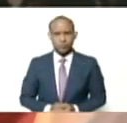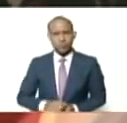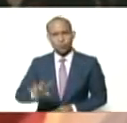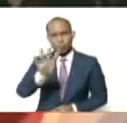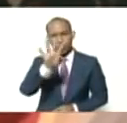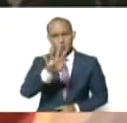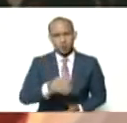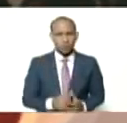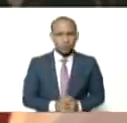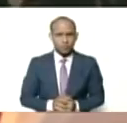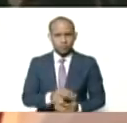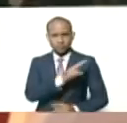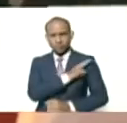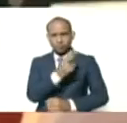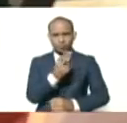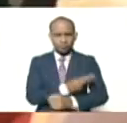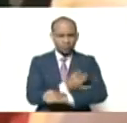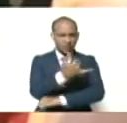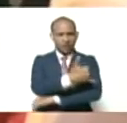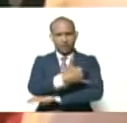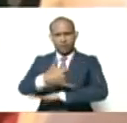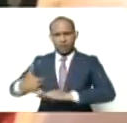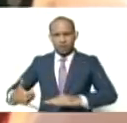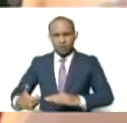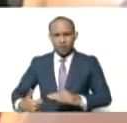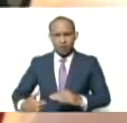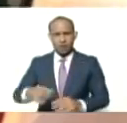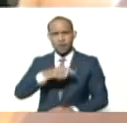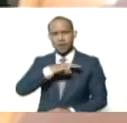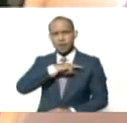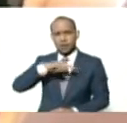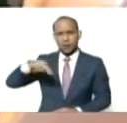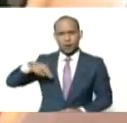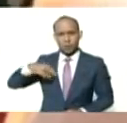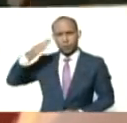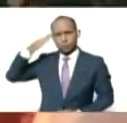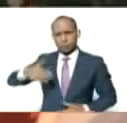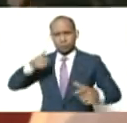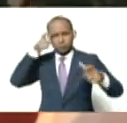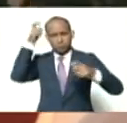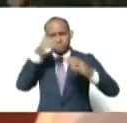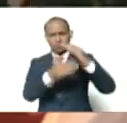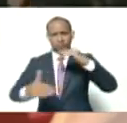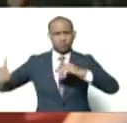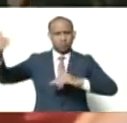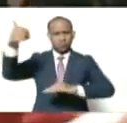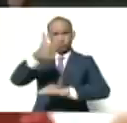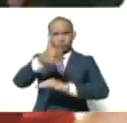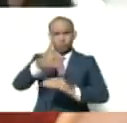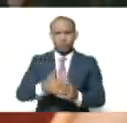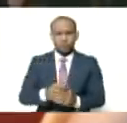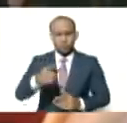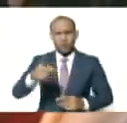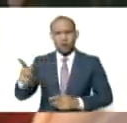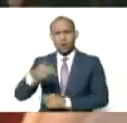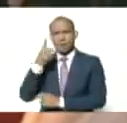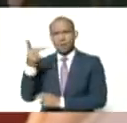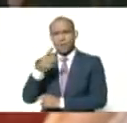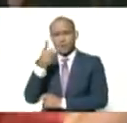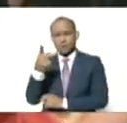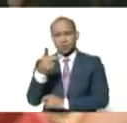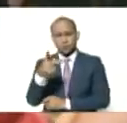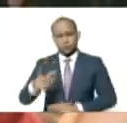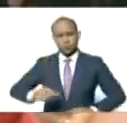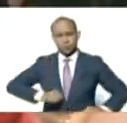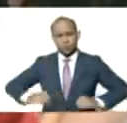Cuarto, fortalecer la línea estratégica del comandante supremo Hugo Chávez, el partido en movimiento,